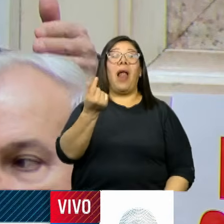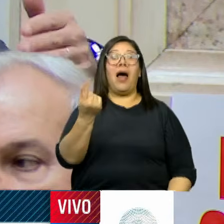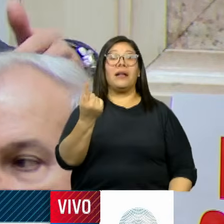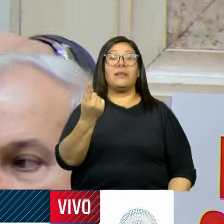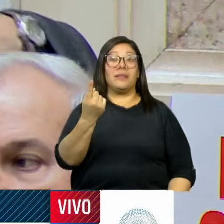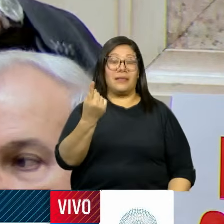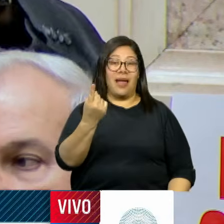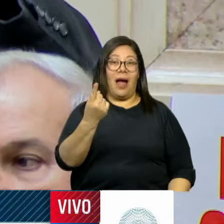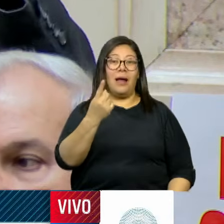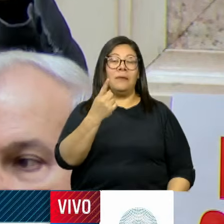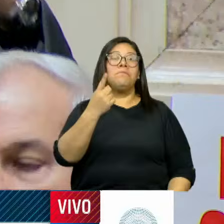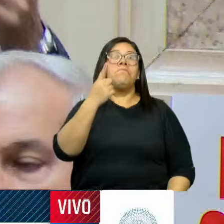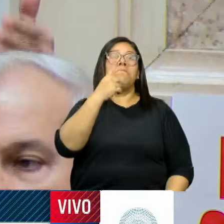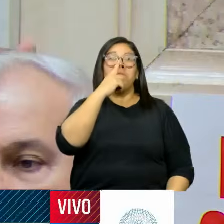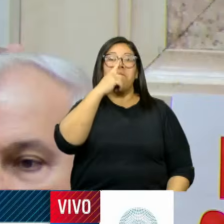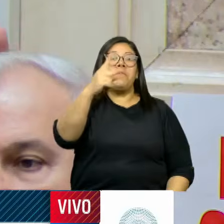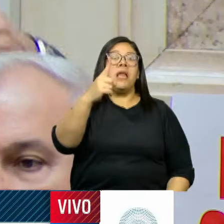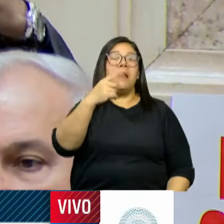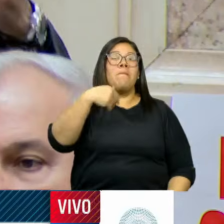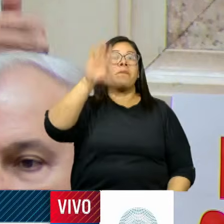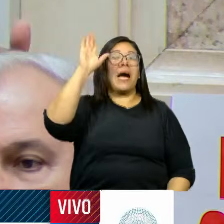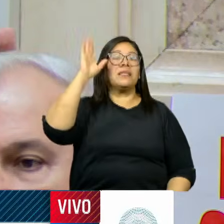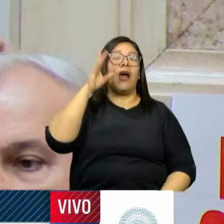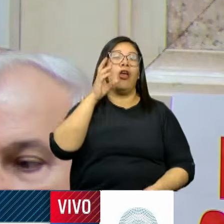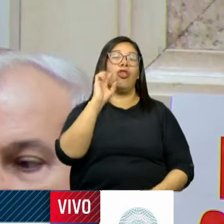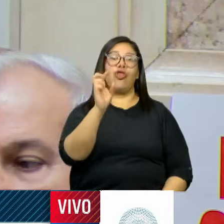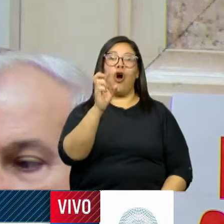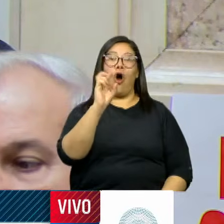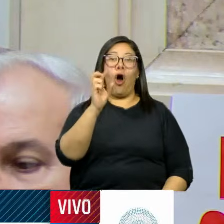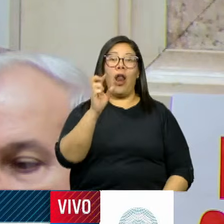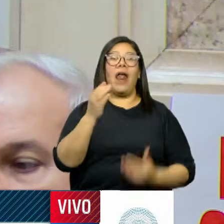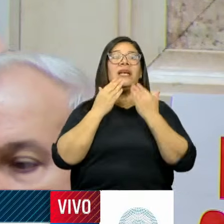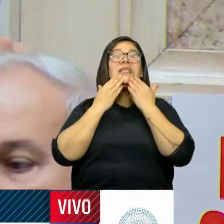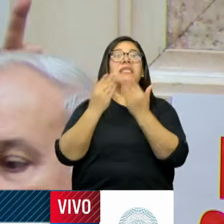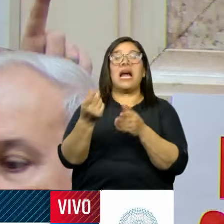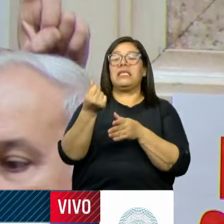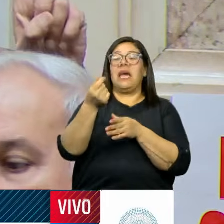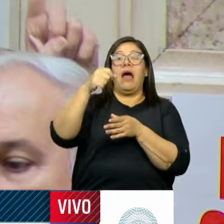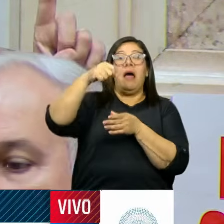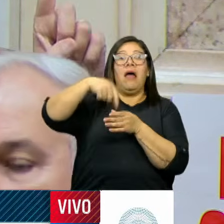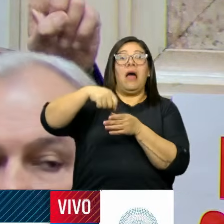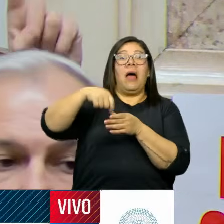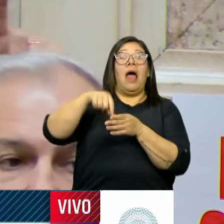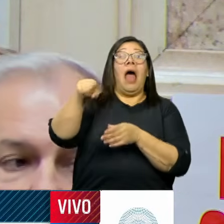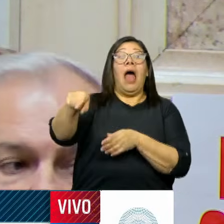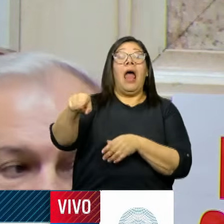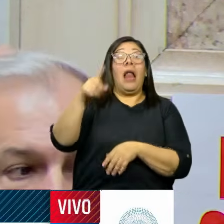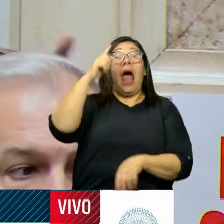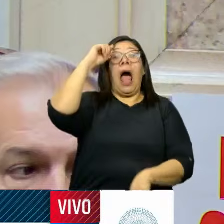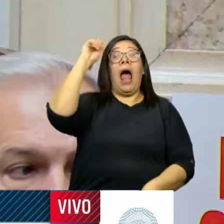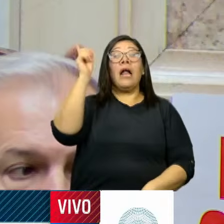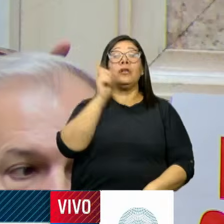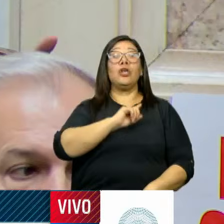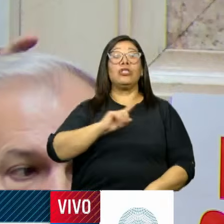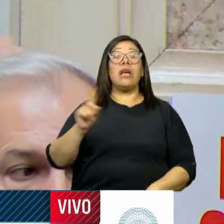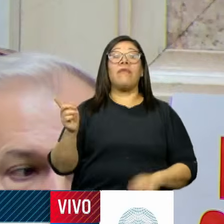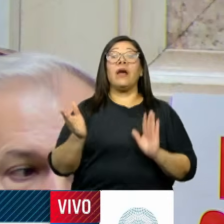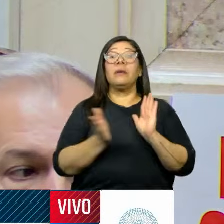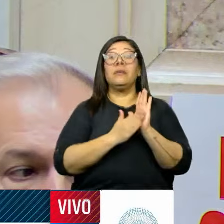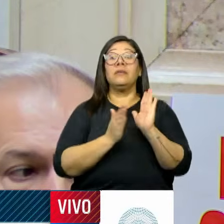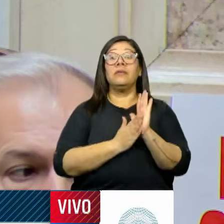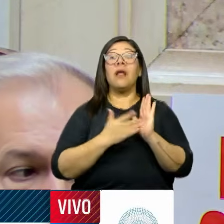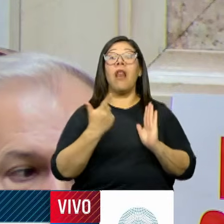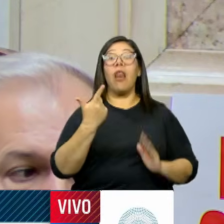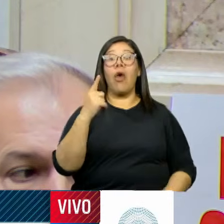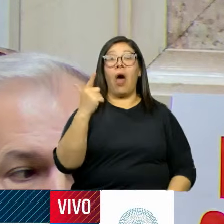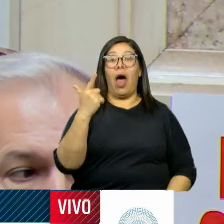de dólares que se reprodujeron en las criptomonedas, de las cuales no tiene ninguna constancia,